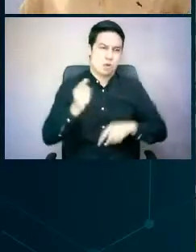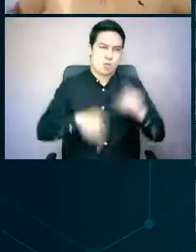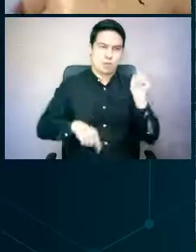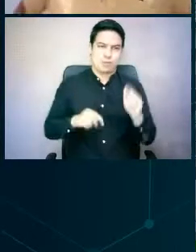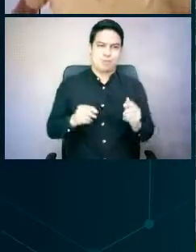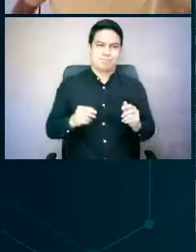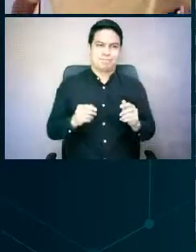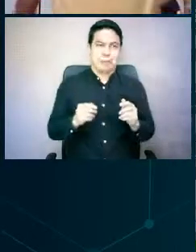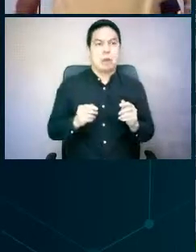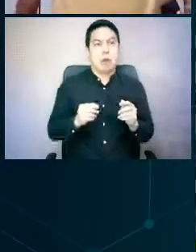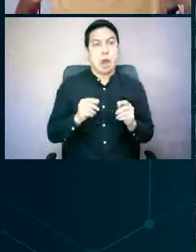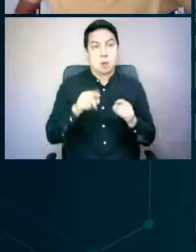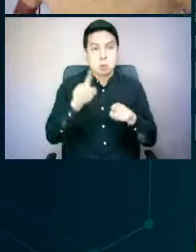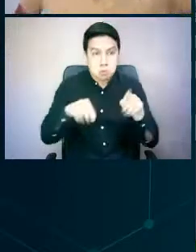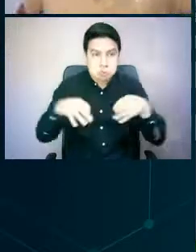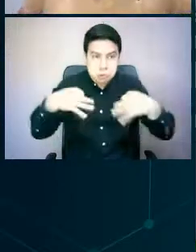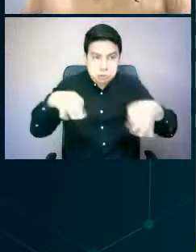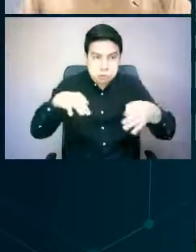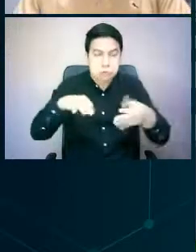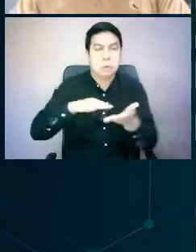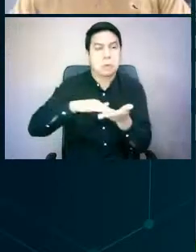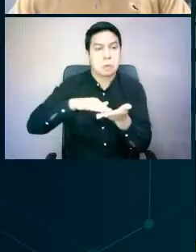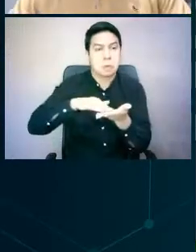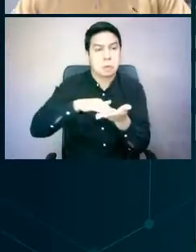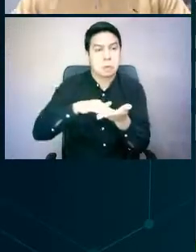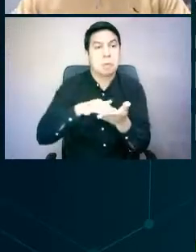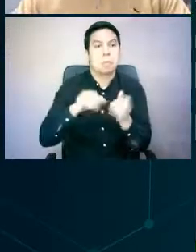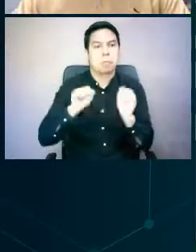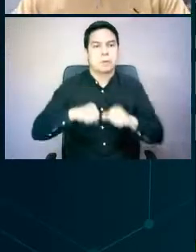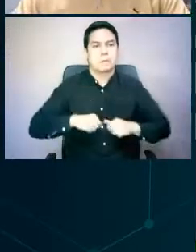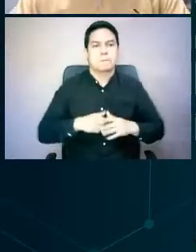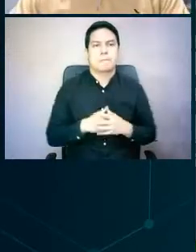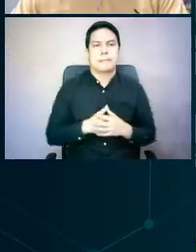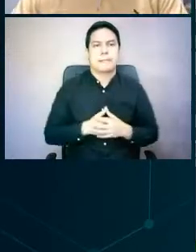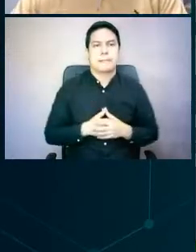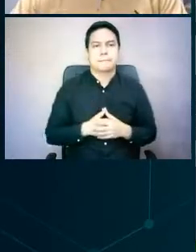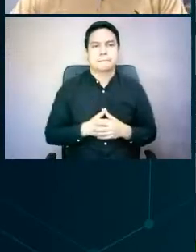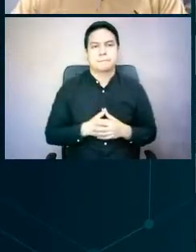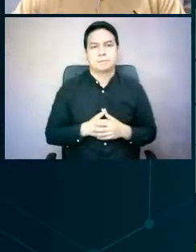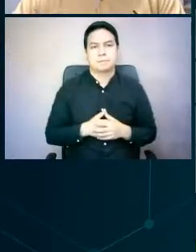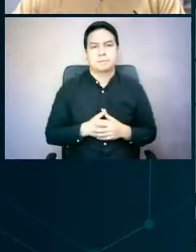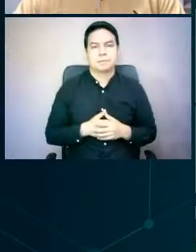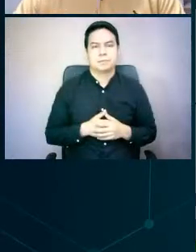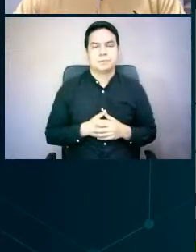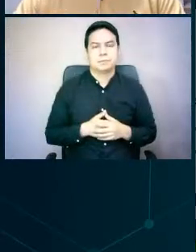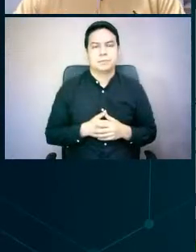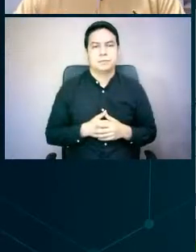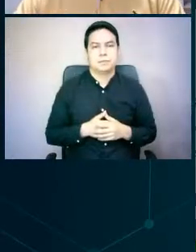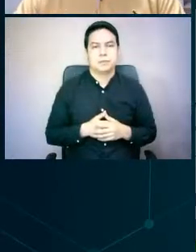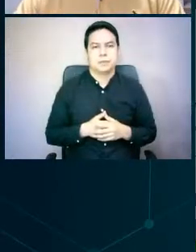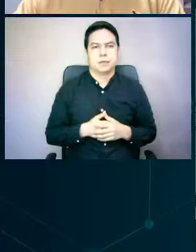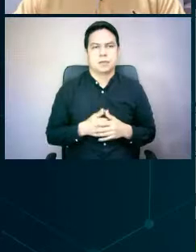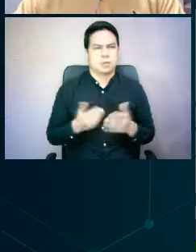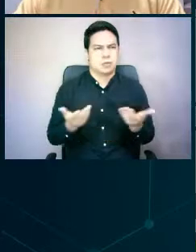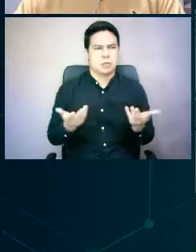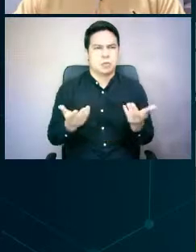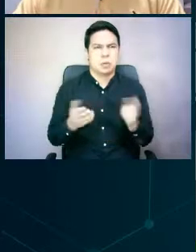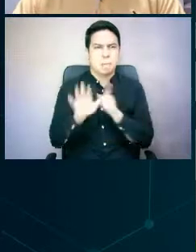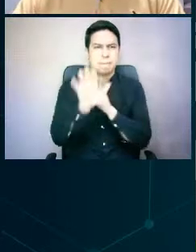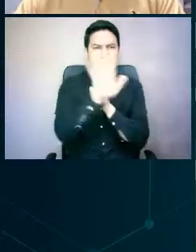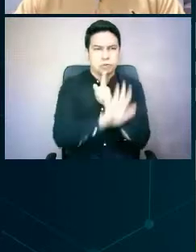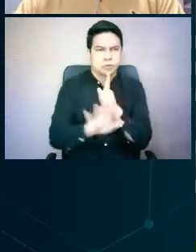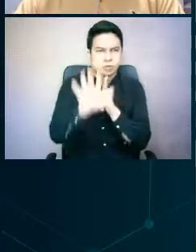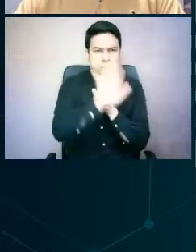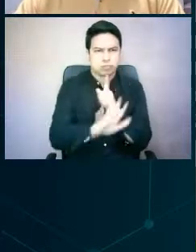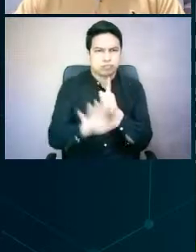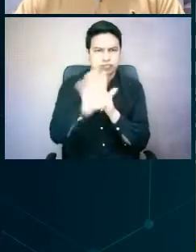Pasemos ahora entonces a hablar un poquito de la manera en la que funciona la protección diferencial de línea y el papel